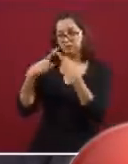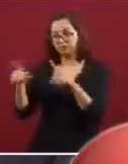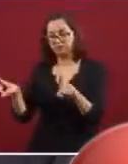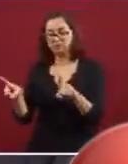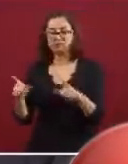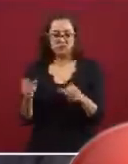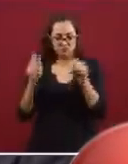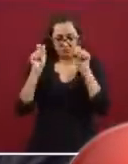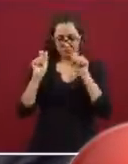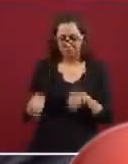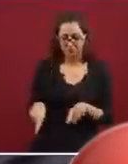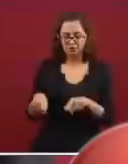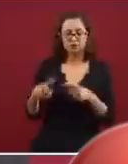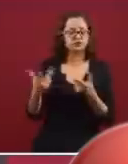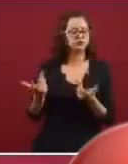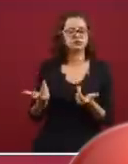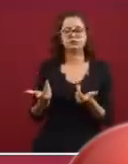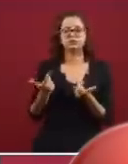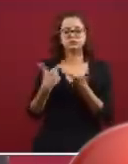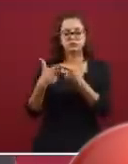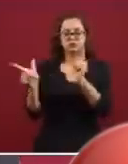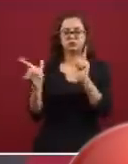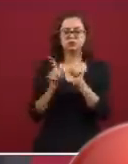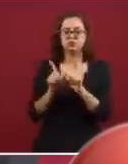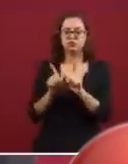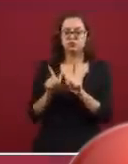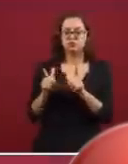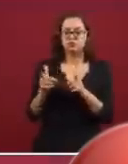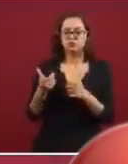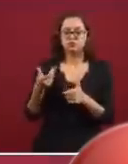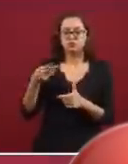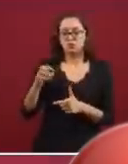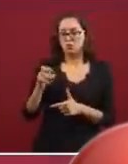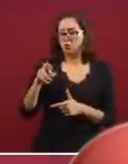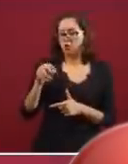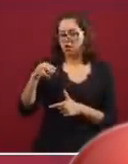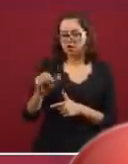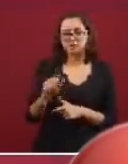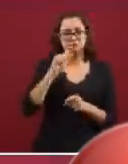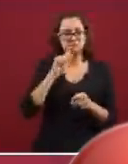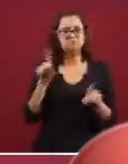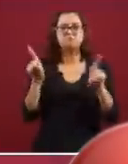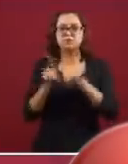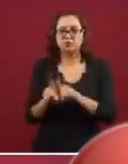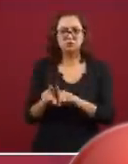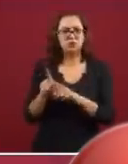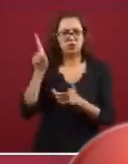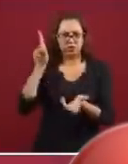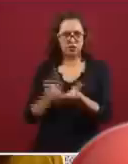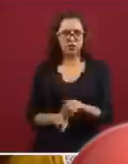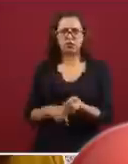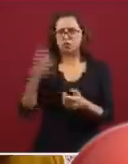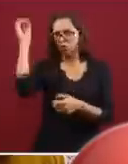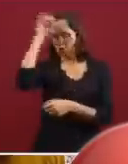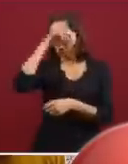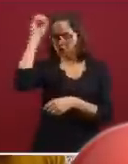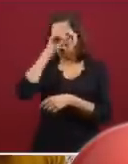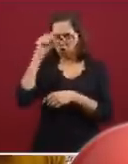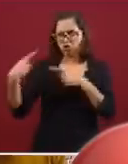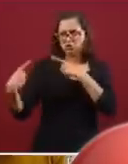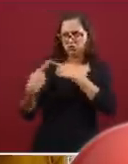incluso del movimiento del que venimos, ¿sí?, hay posturas encontradas.